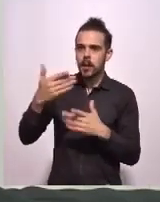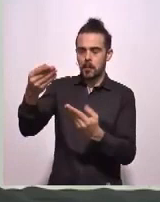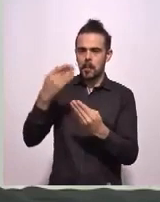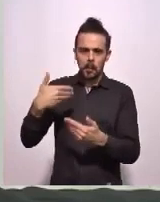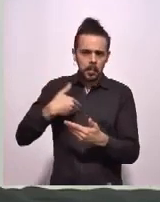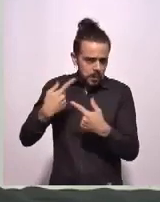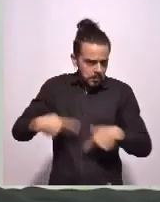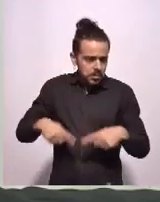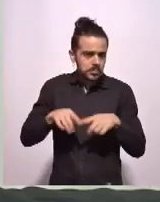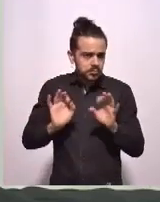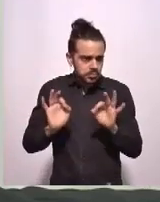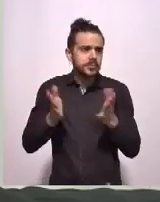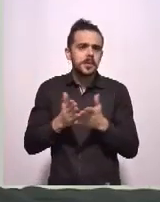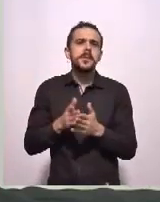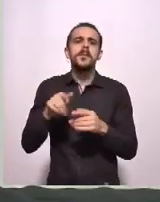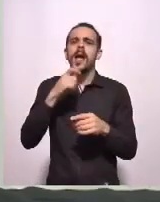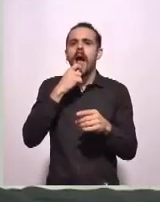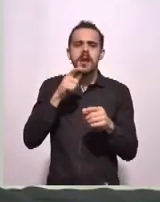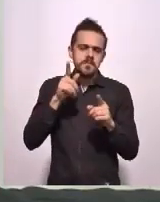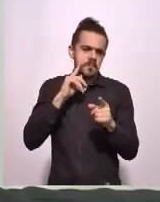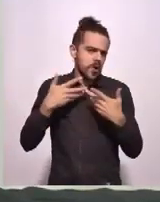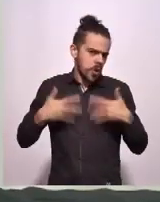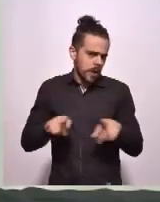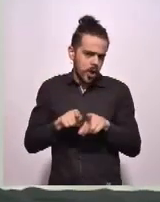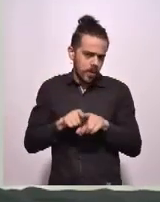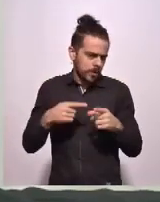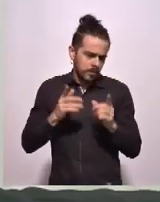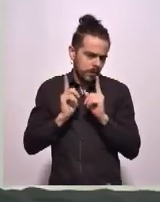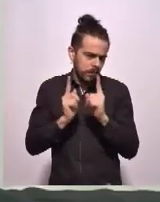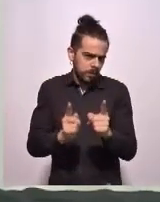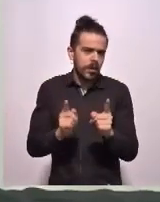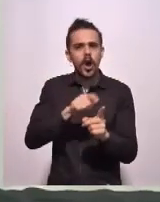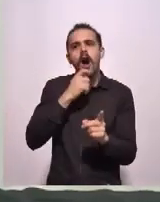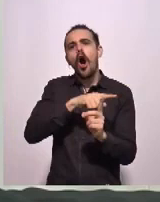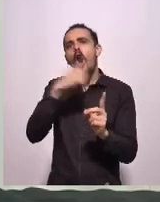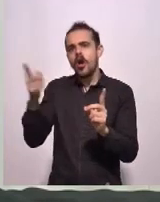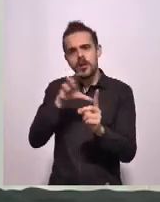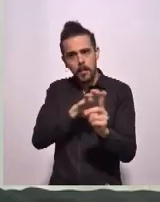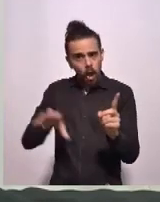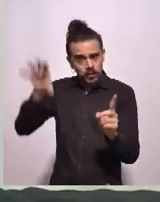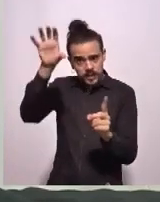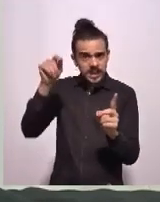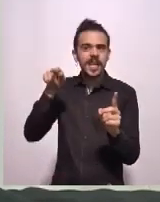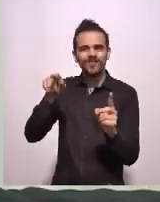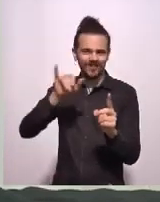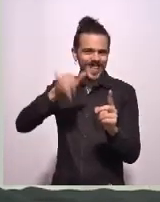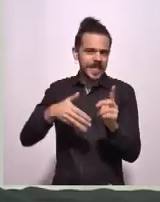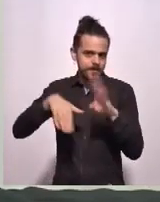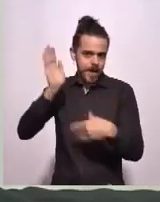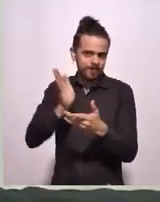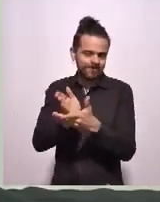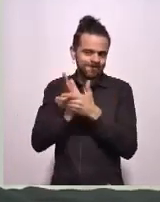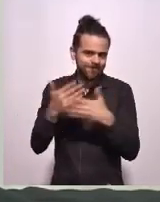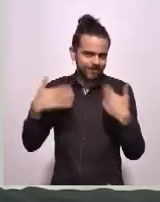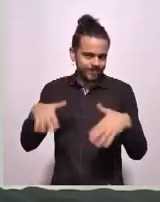Los controles son más exhaustivos, se han venido incrementando en función de las exigencias, fundamentalmente para